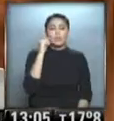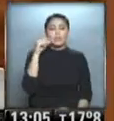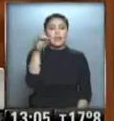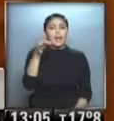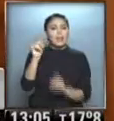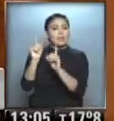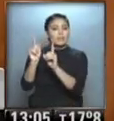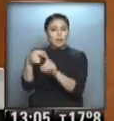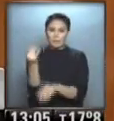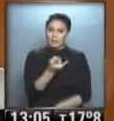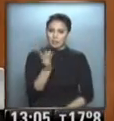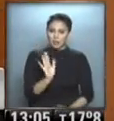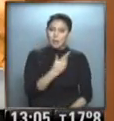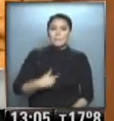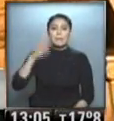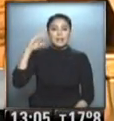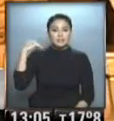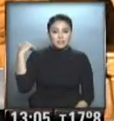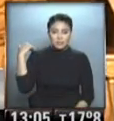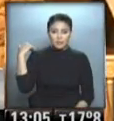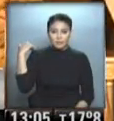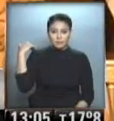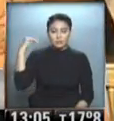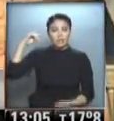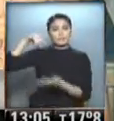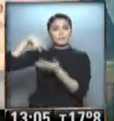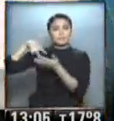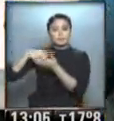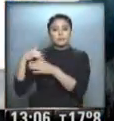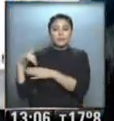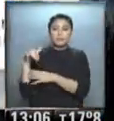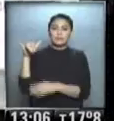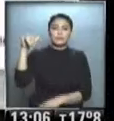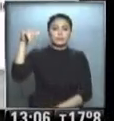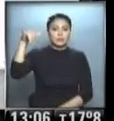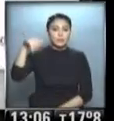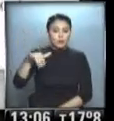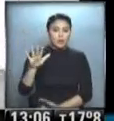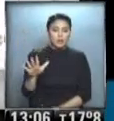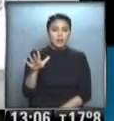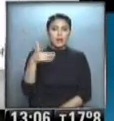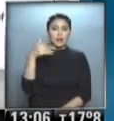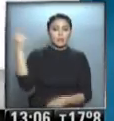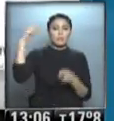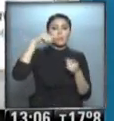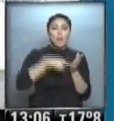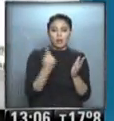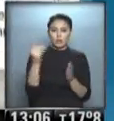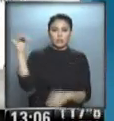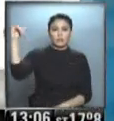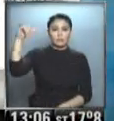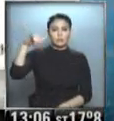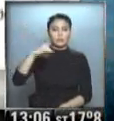falso. La presidenta salió de Hanoi, ya en su vuelo de regreso con destino a Buenos Aires, en un